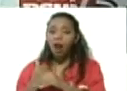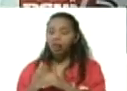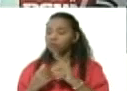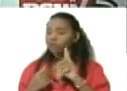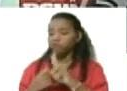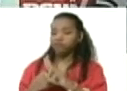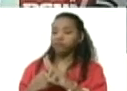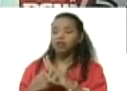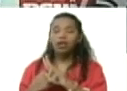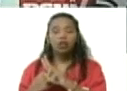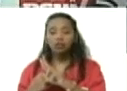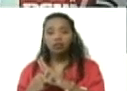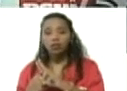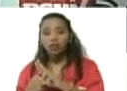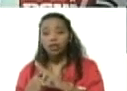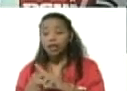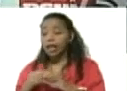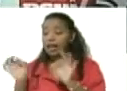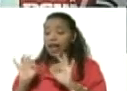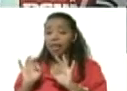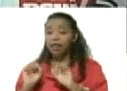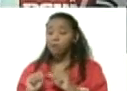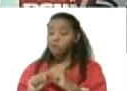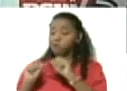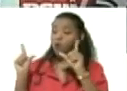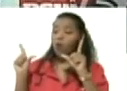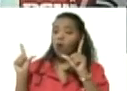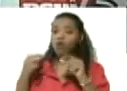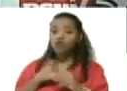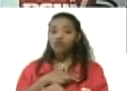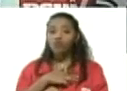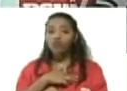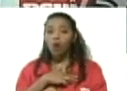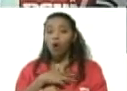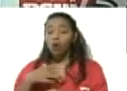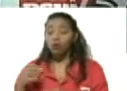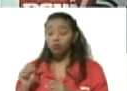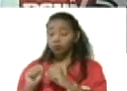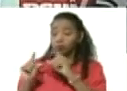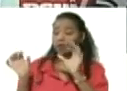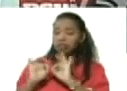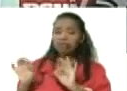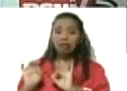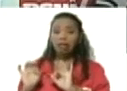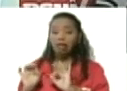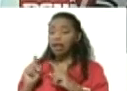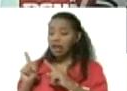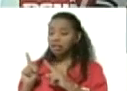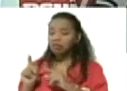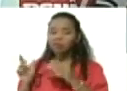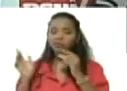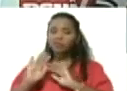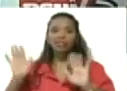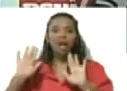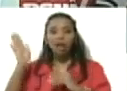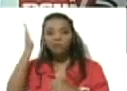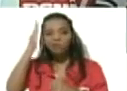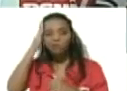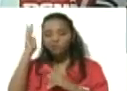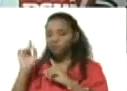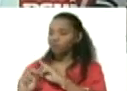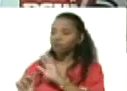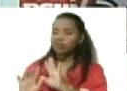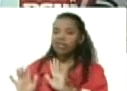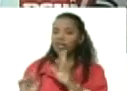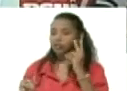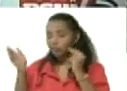igual. Y a nadie debe sorprender, a nosotros no nos sorprende en verdad para nada. Era previsible que eso